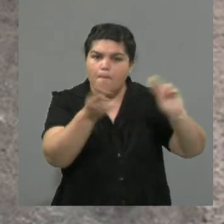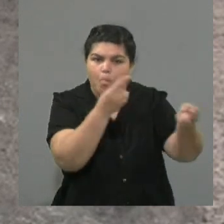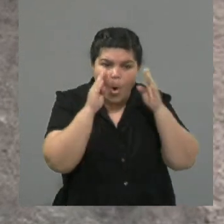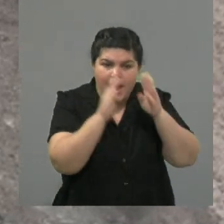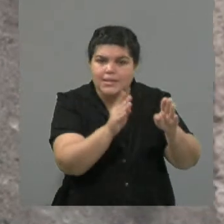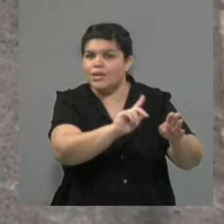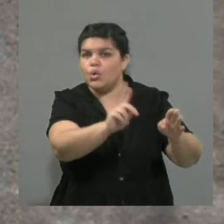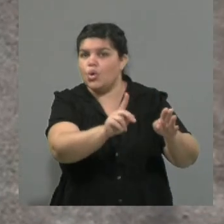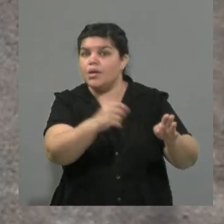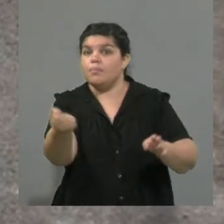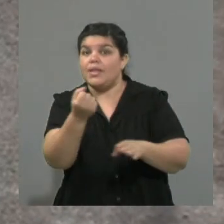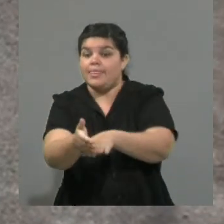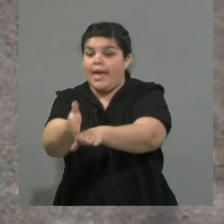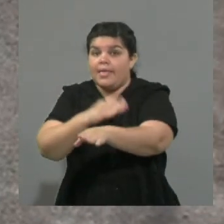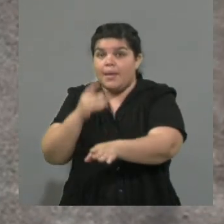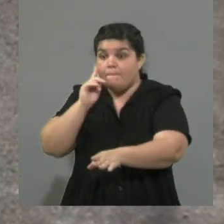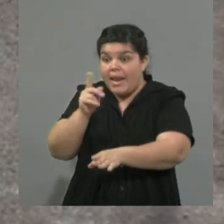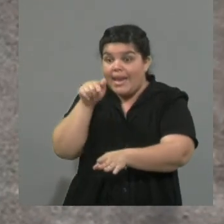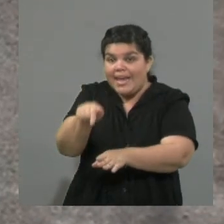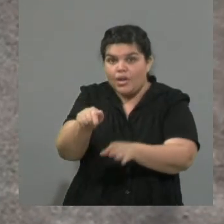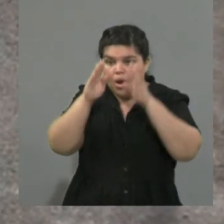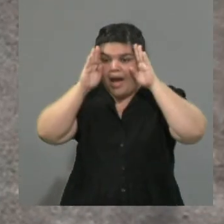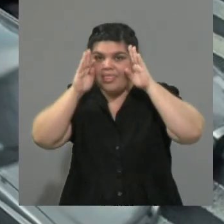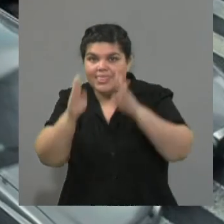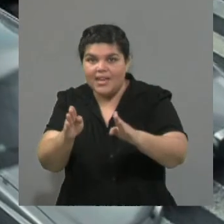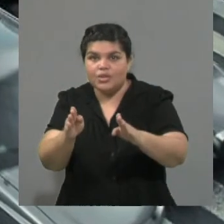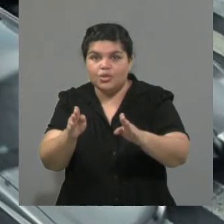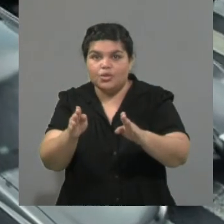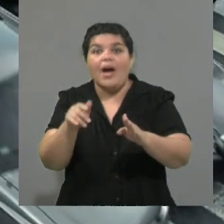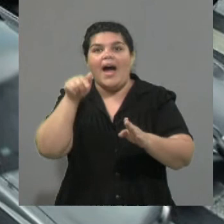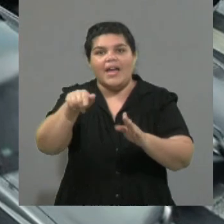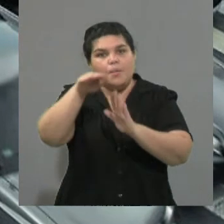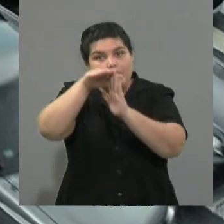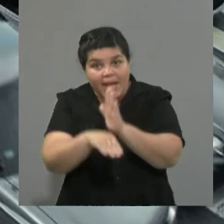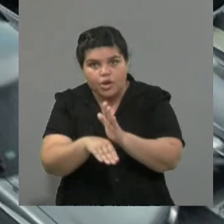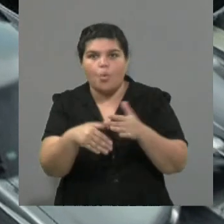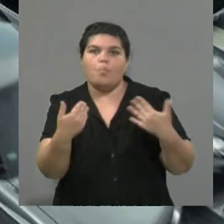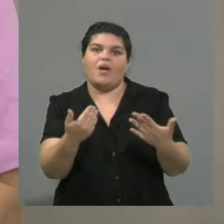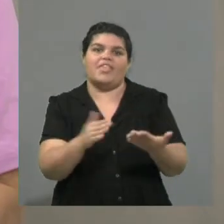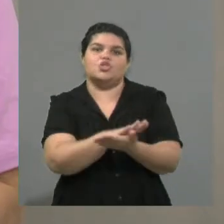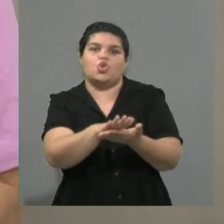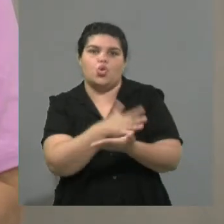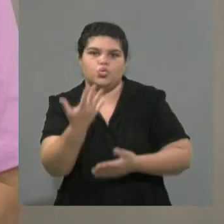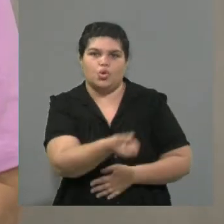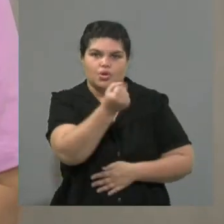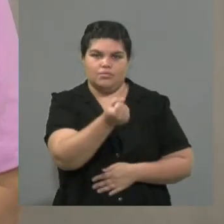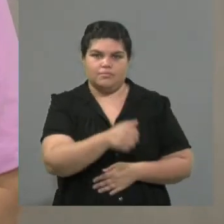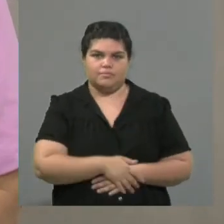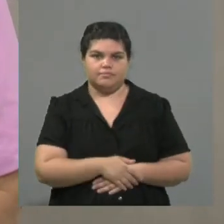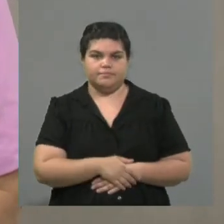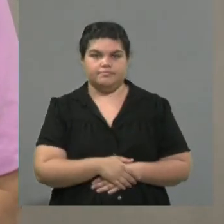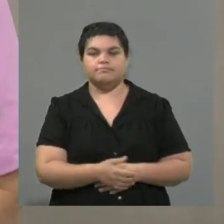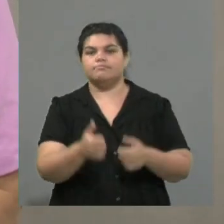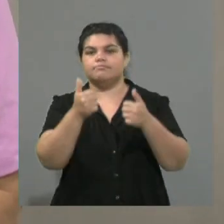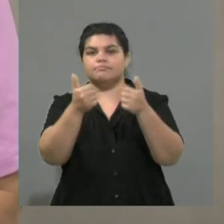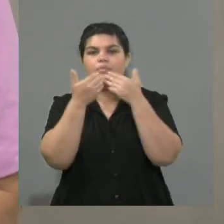Sino desde el riesgo, concretamente bajando el nivel de riesgo. Carlos, nosotros le agradecemos porque ha